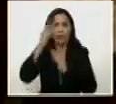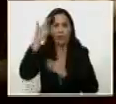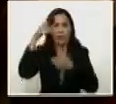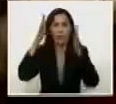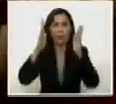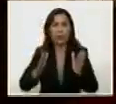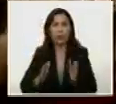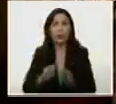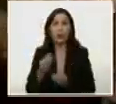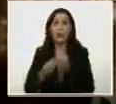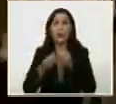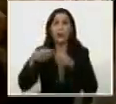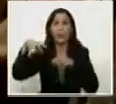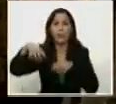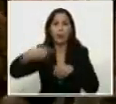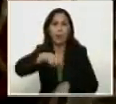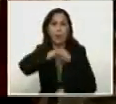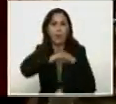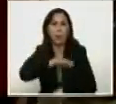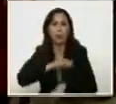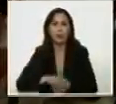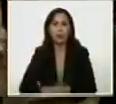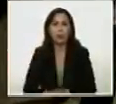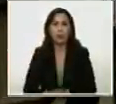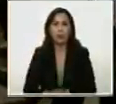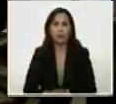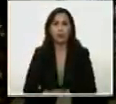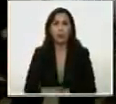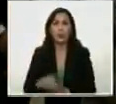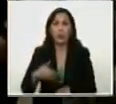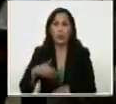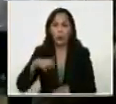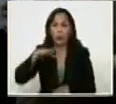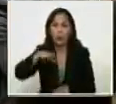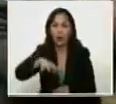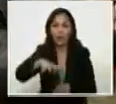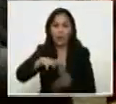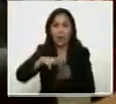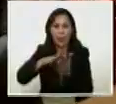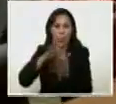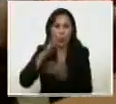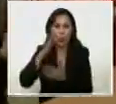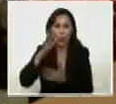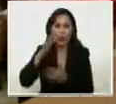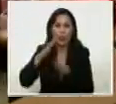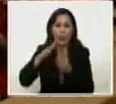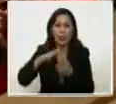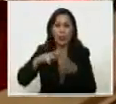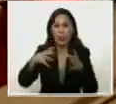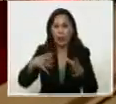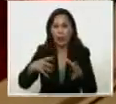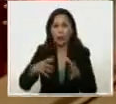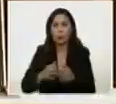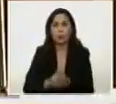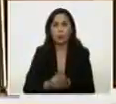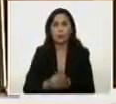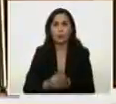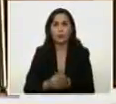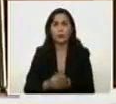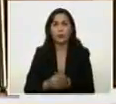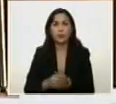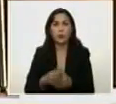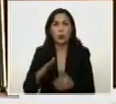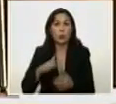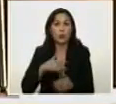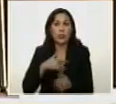Libertador por parte del Imperio Español. Y uno pone la mano en eso, en esa, que es una cápsula que la tiene ahí como un... Y uno